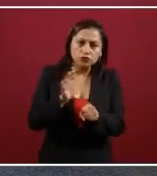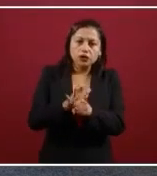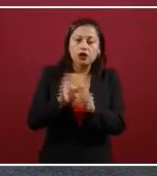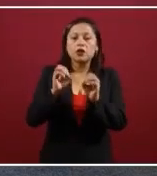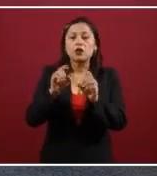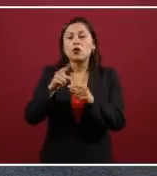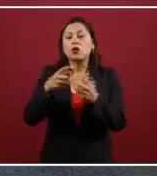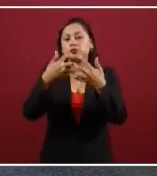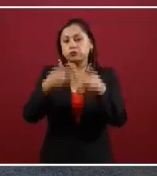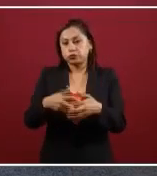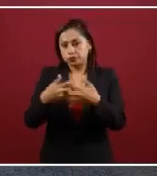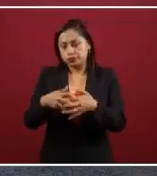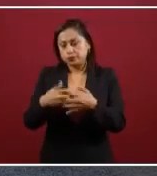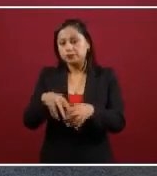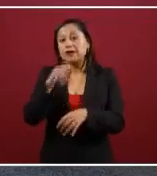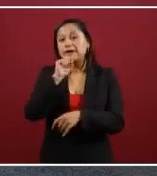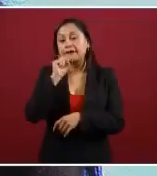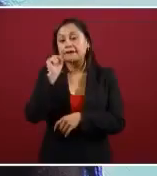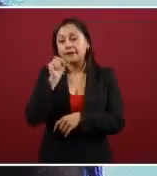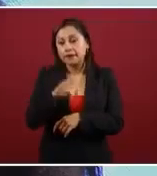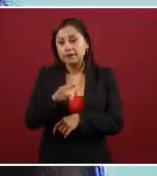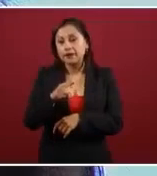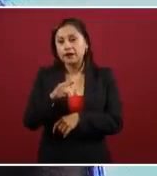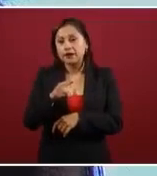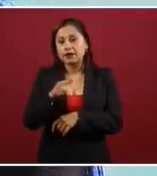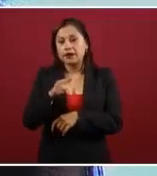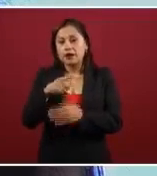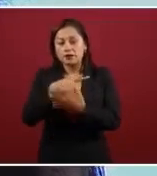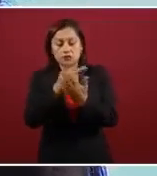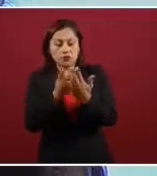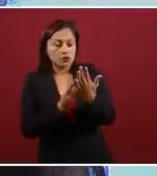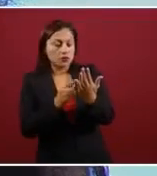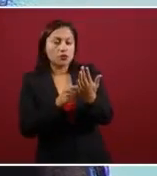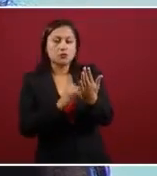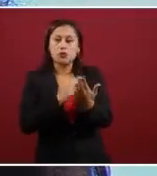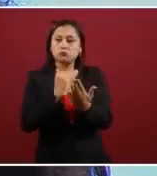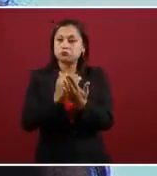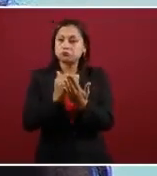decirles que tenemos con esto un avance del 86%.